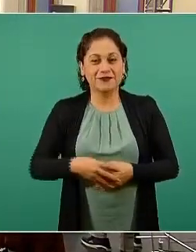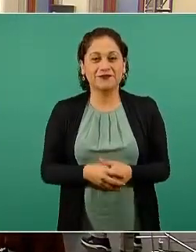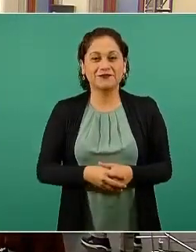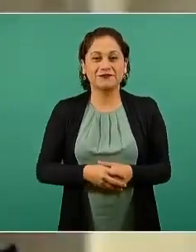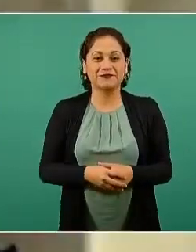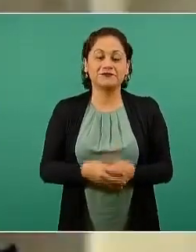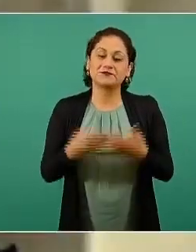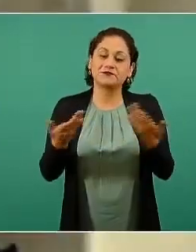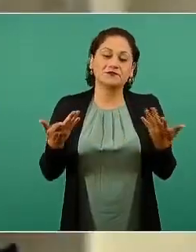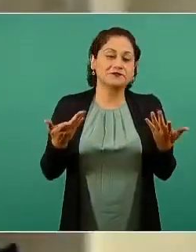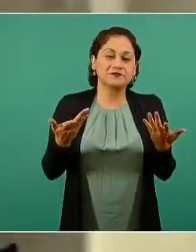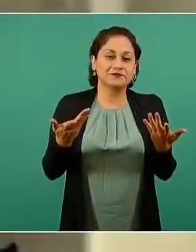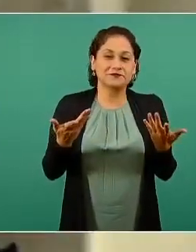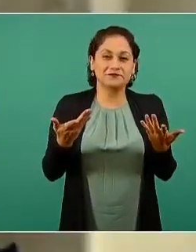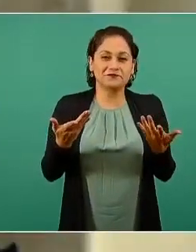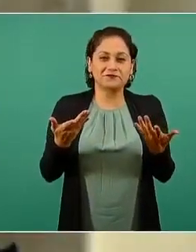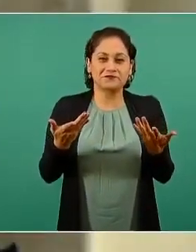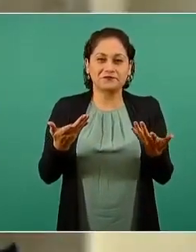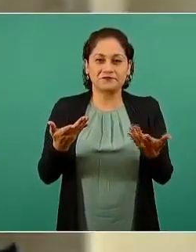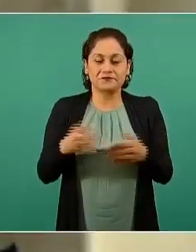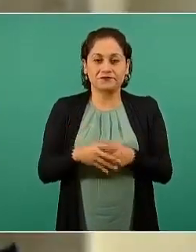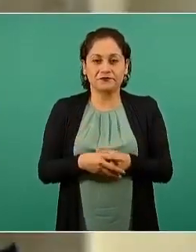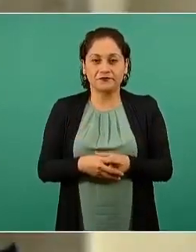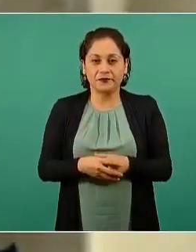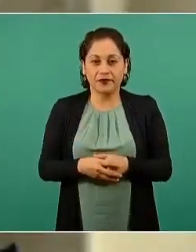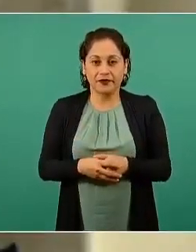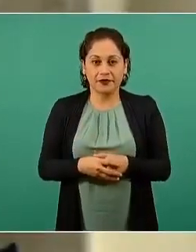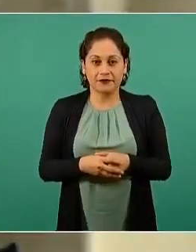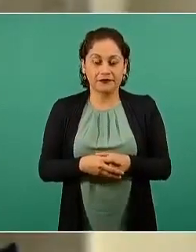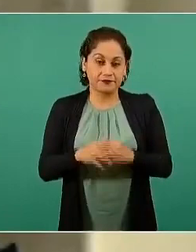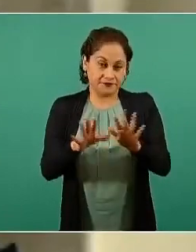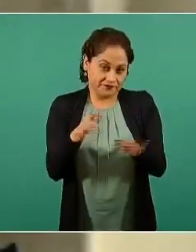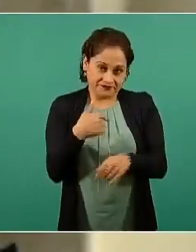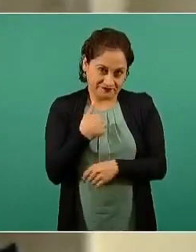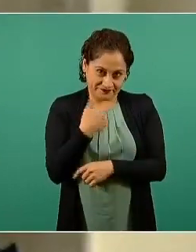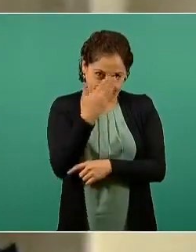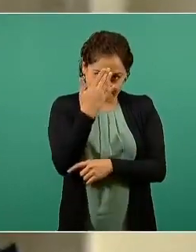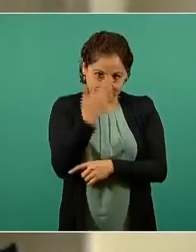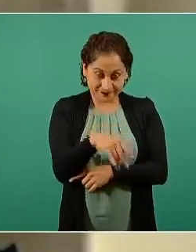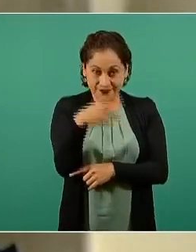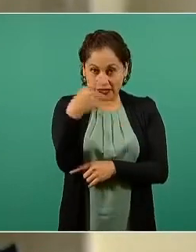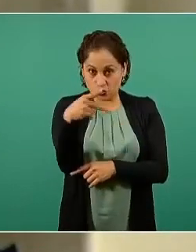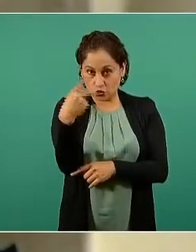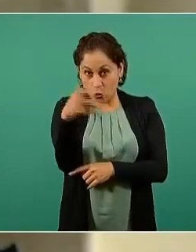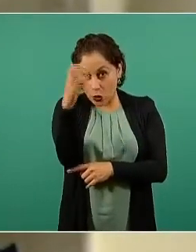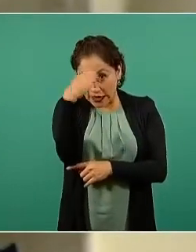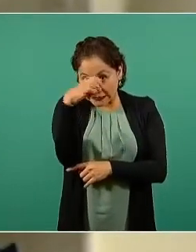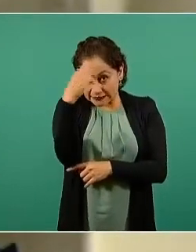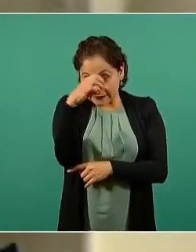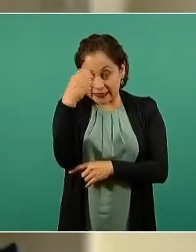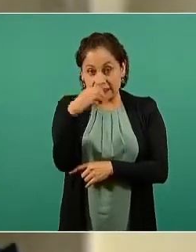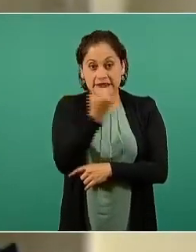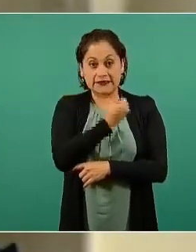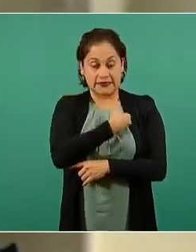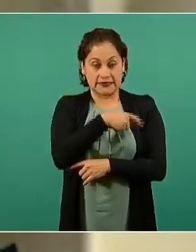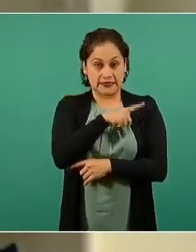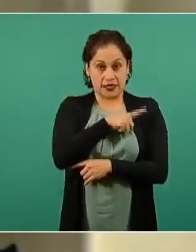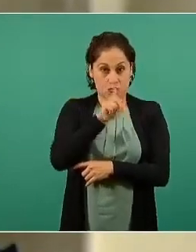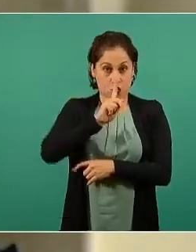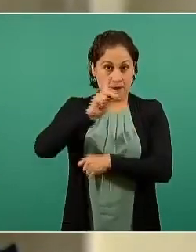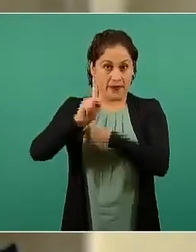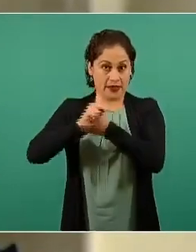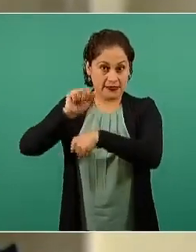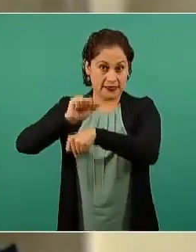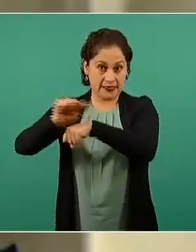A grandes rasgos, ¿cuáles fueron ustedes, bueno, de experiencia de aquí de los funcionarios de salud argentina? ¿Cuál